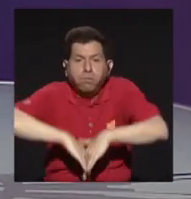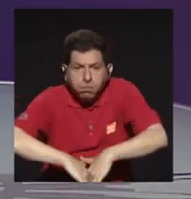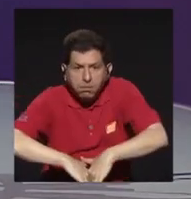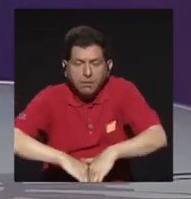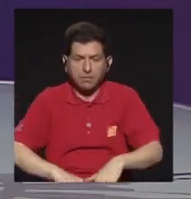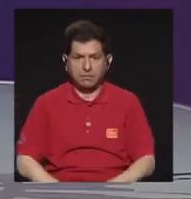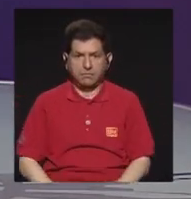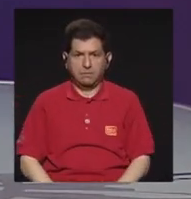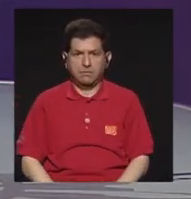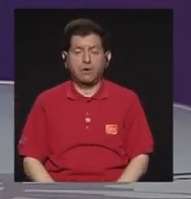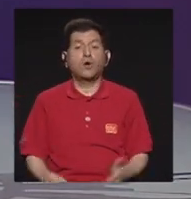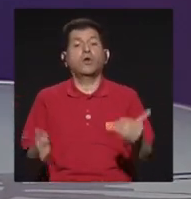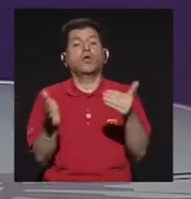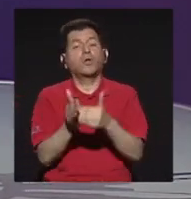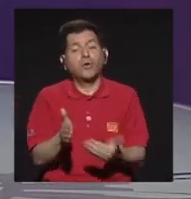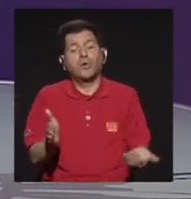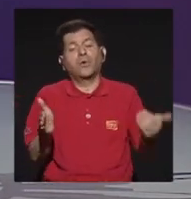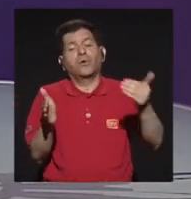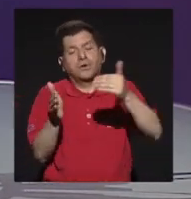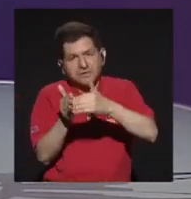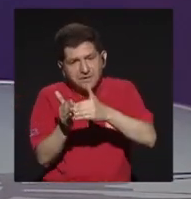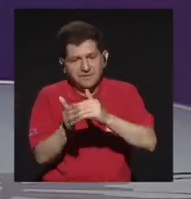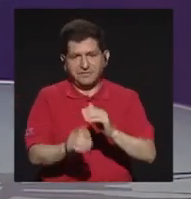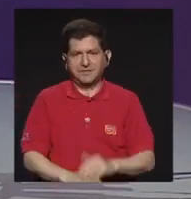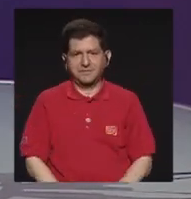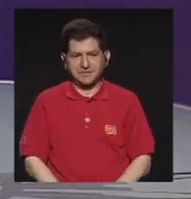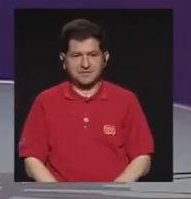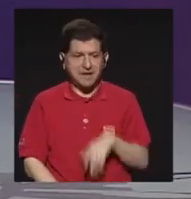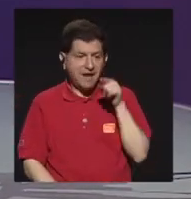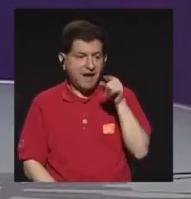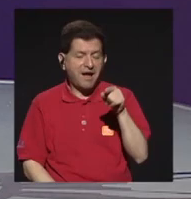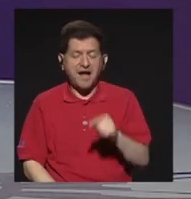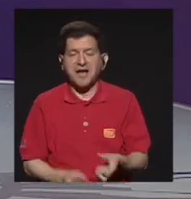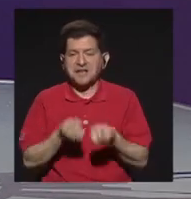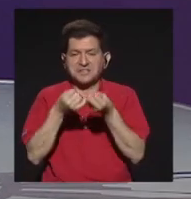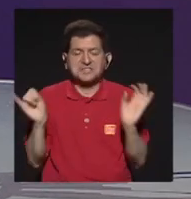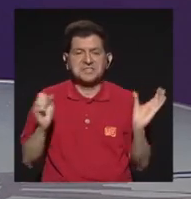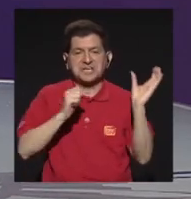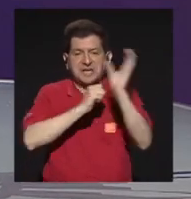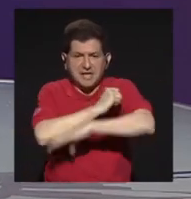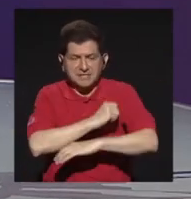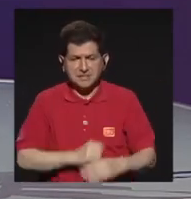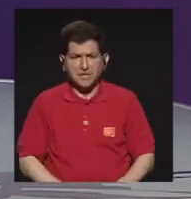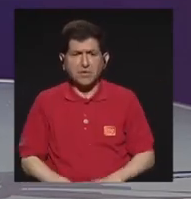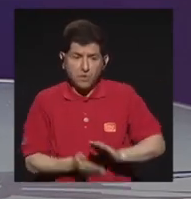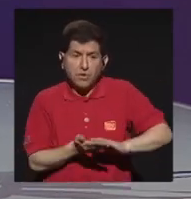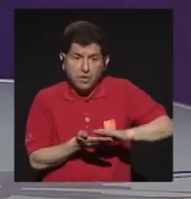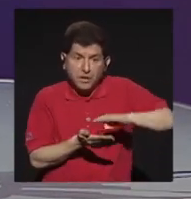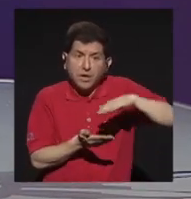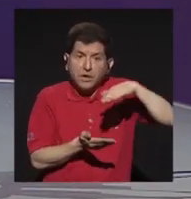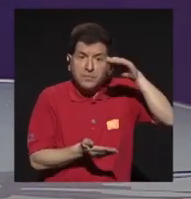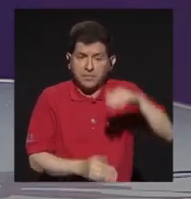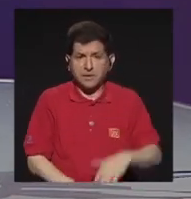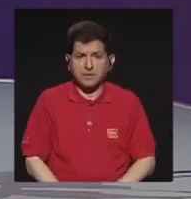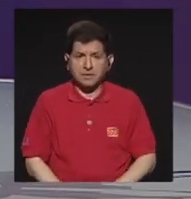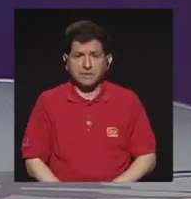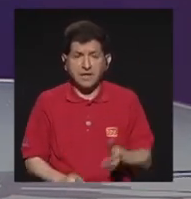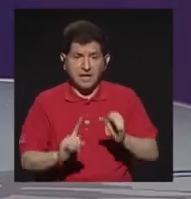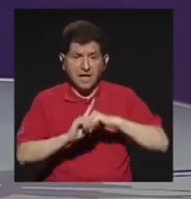y se queda otra vez la enorme impunidad y con mayor incremento de